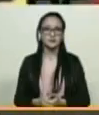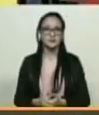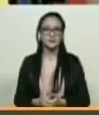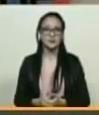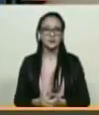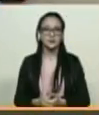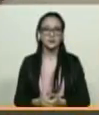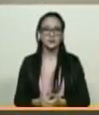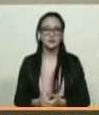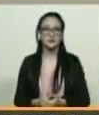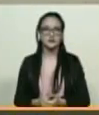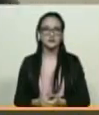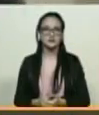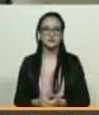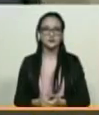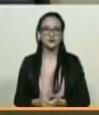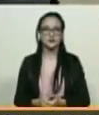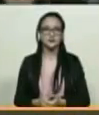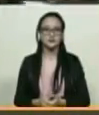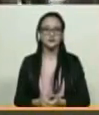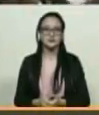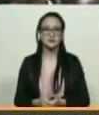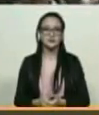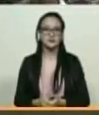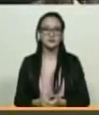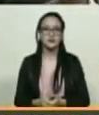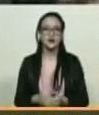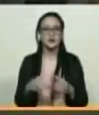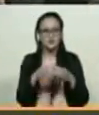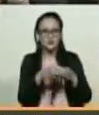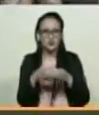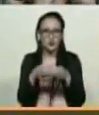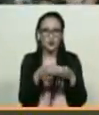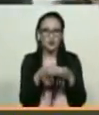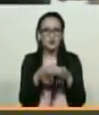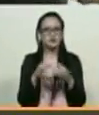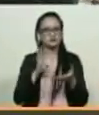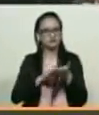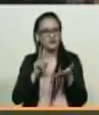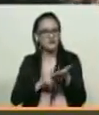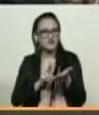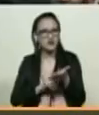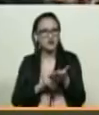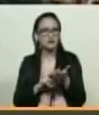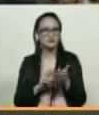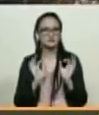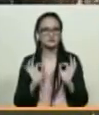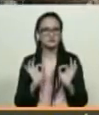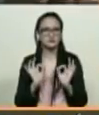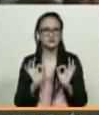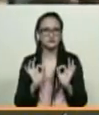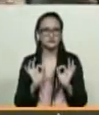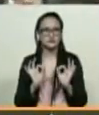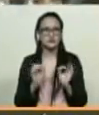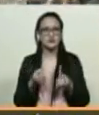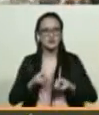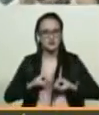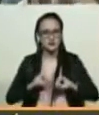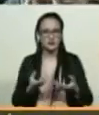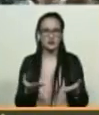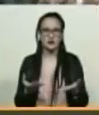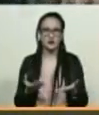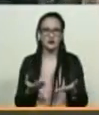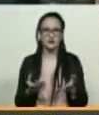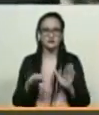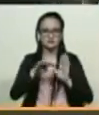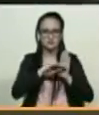venezolanos quienes decidan, a través de comicios transparentes, absolutamente garantizados